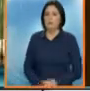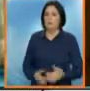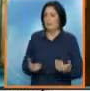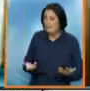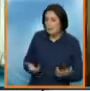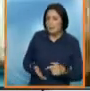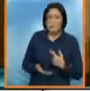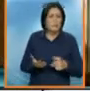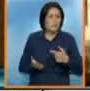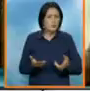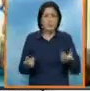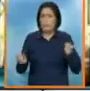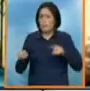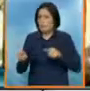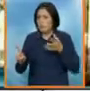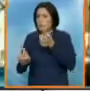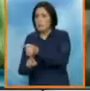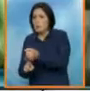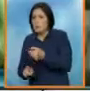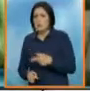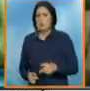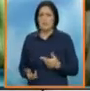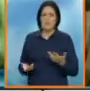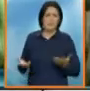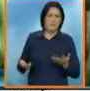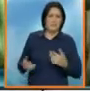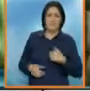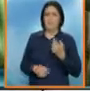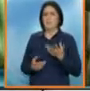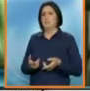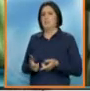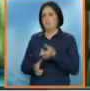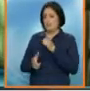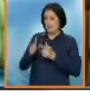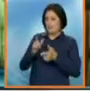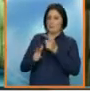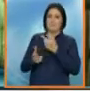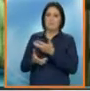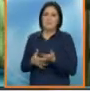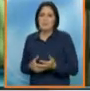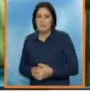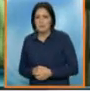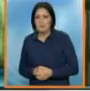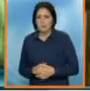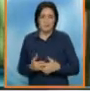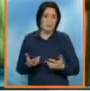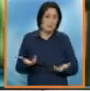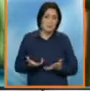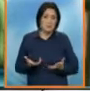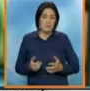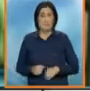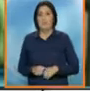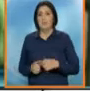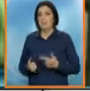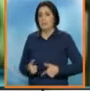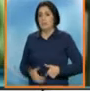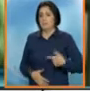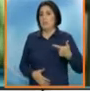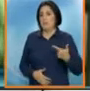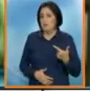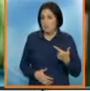los tres intervenidos, el pata dice que ha estado en estado etílico y portando un